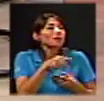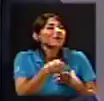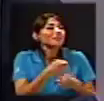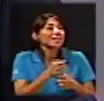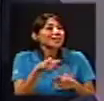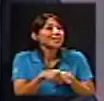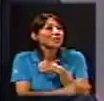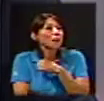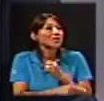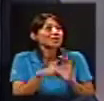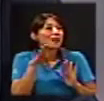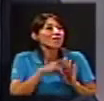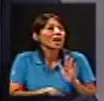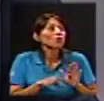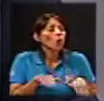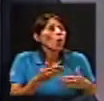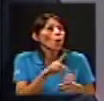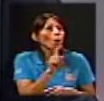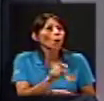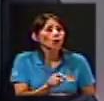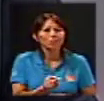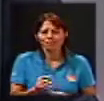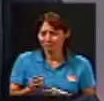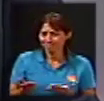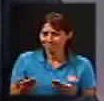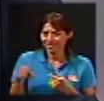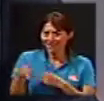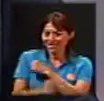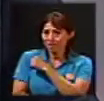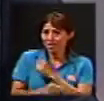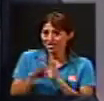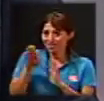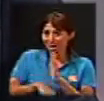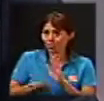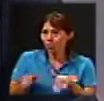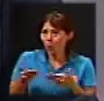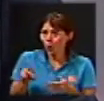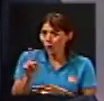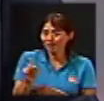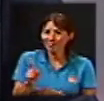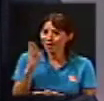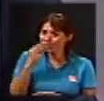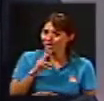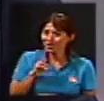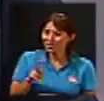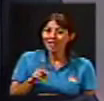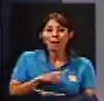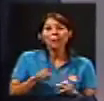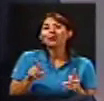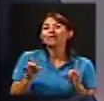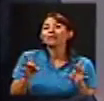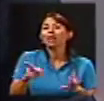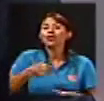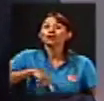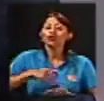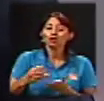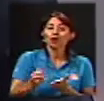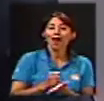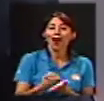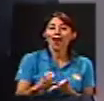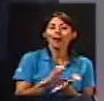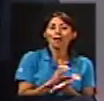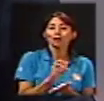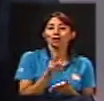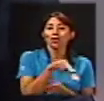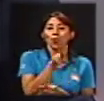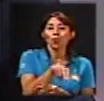sea barato? Qué bonito, ¿eh? Bonito. Lo jodido es que nosotros ganamos en colones y gastamos como si estuviéramos en